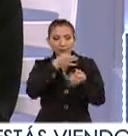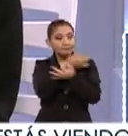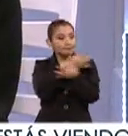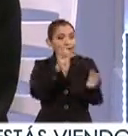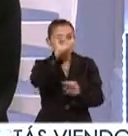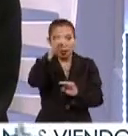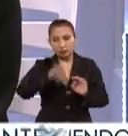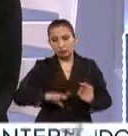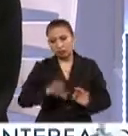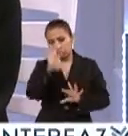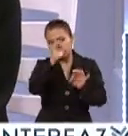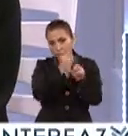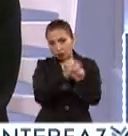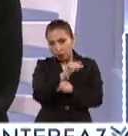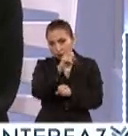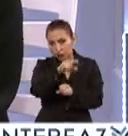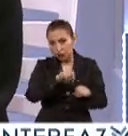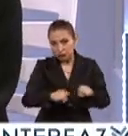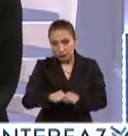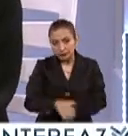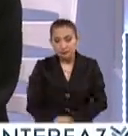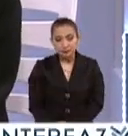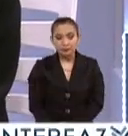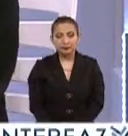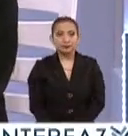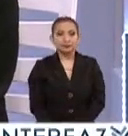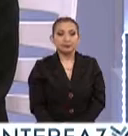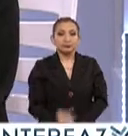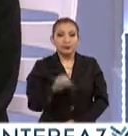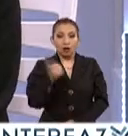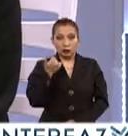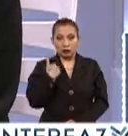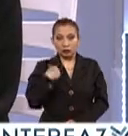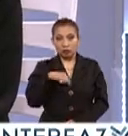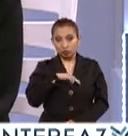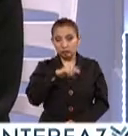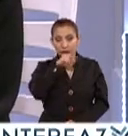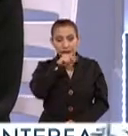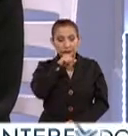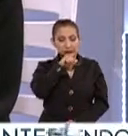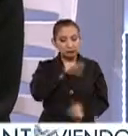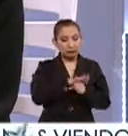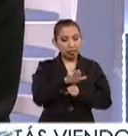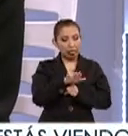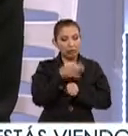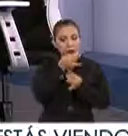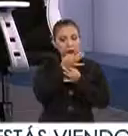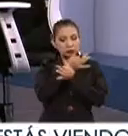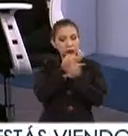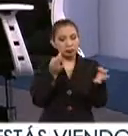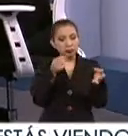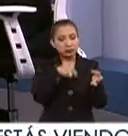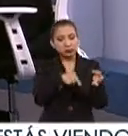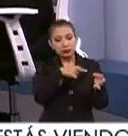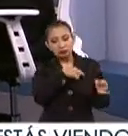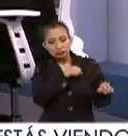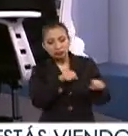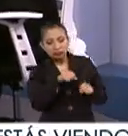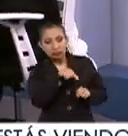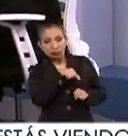dan otras características de esos sismos. Otra de nuestras preocupaciones ha sido el divulgar acerca del